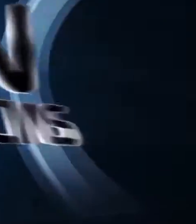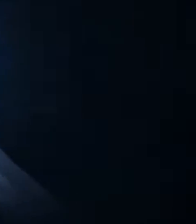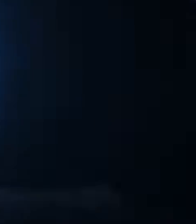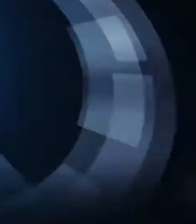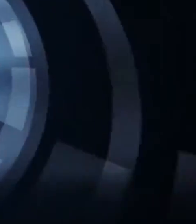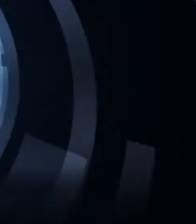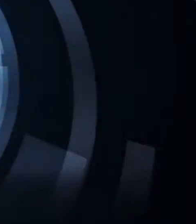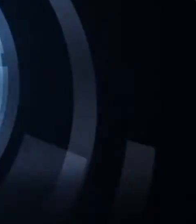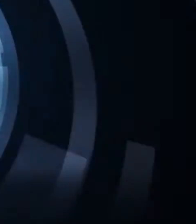¡Gracias!